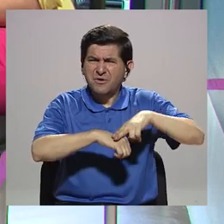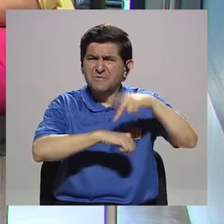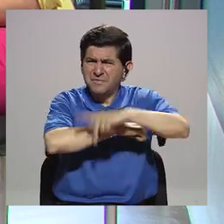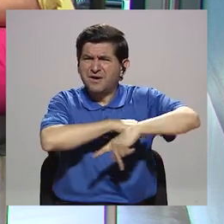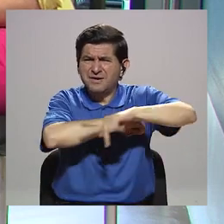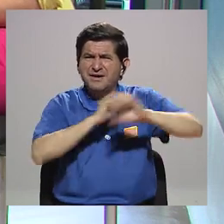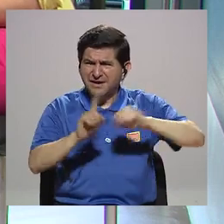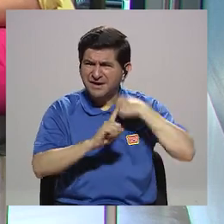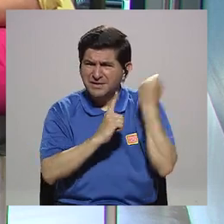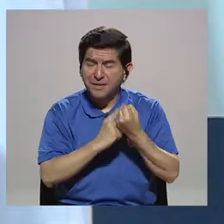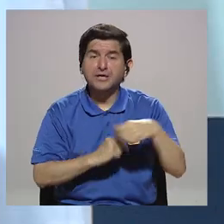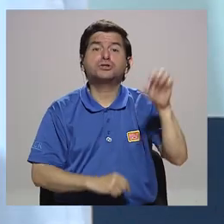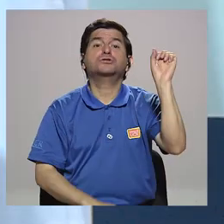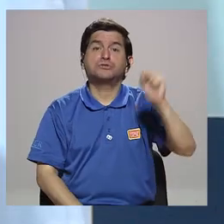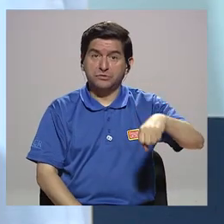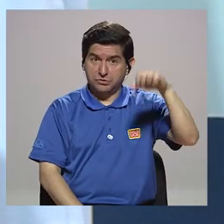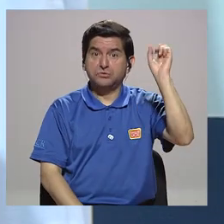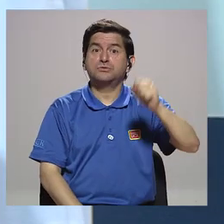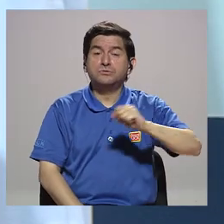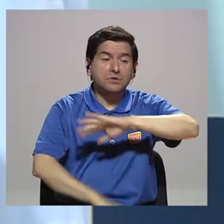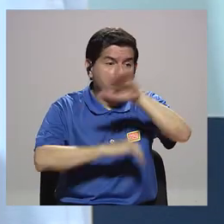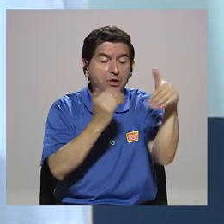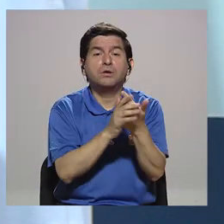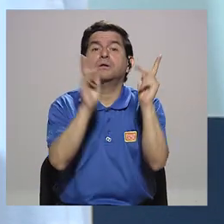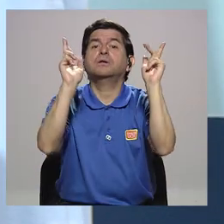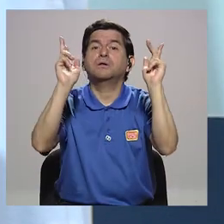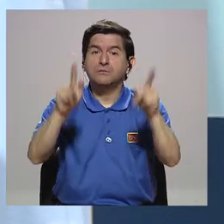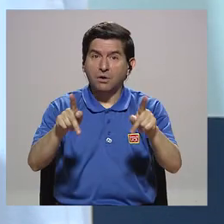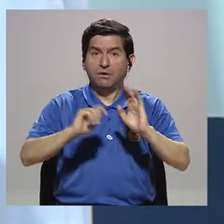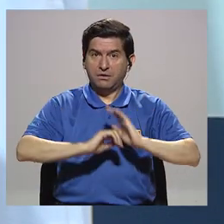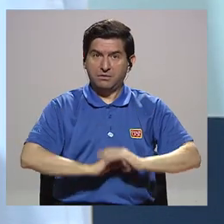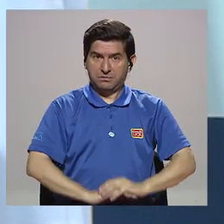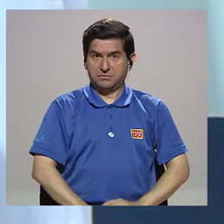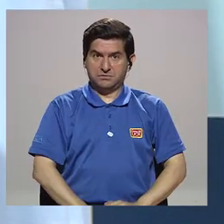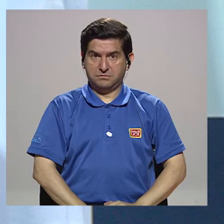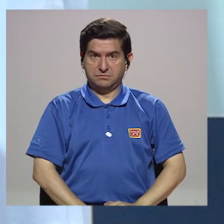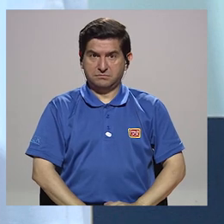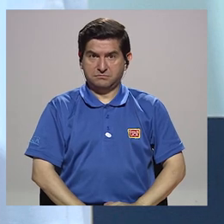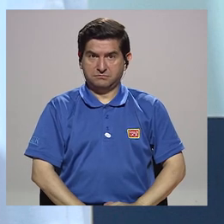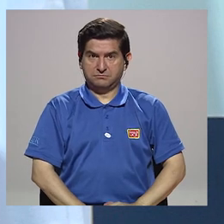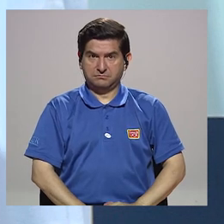común en nuestro país? Yo diría que sí. Yo diría que todo el mundo